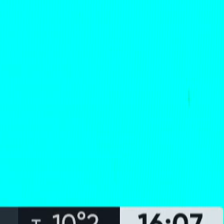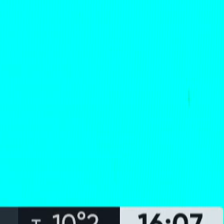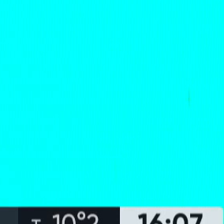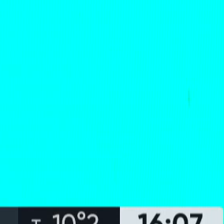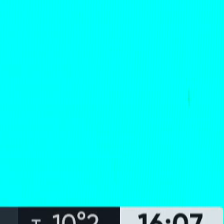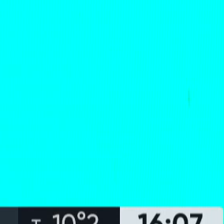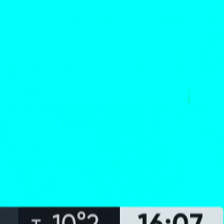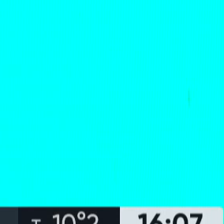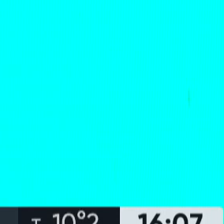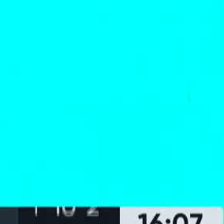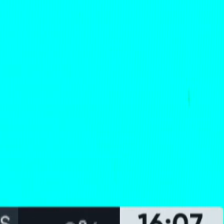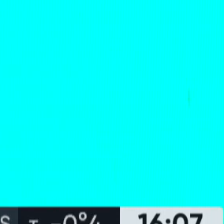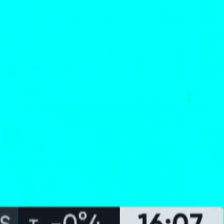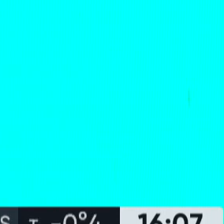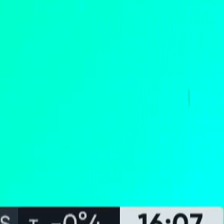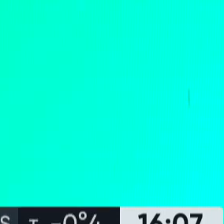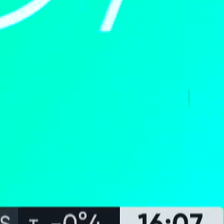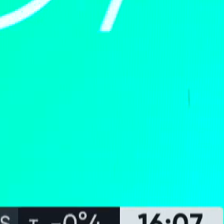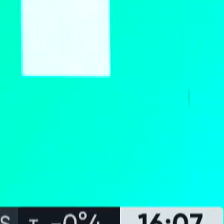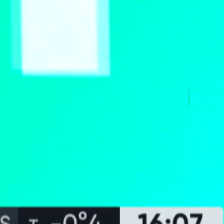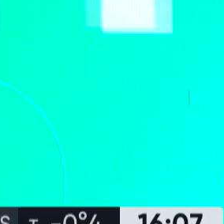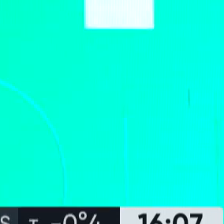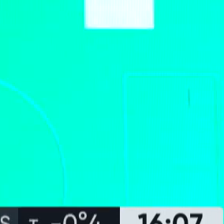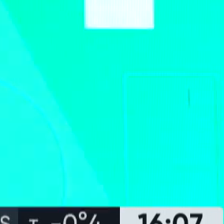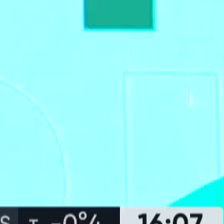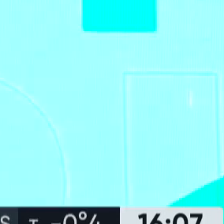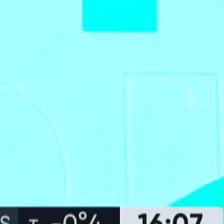en el encuentro con 18 gobernadores, un encuentro a agenda abierta.